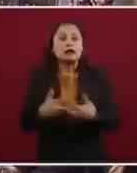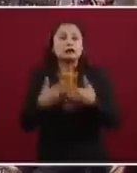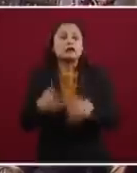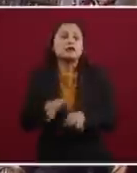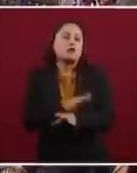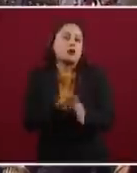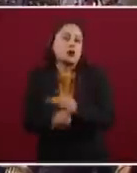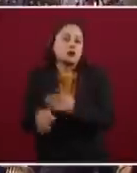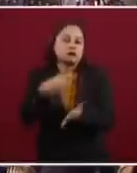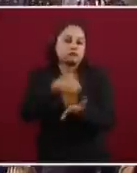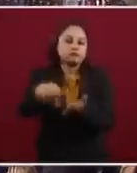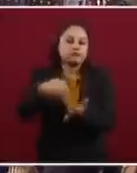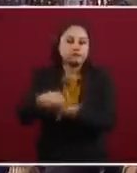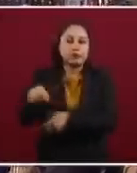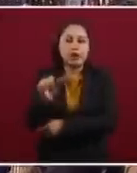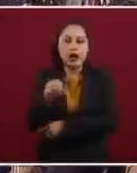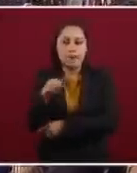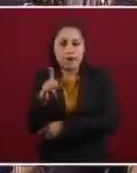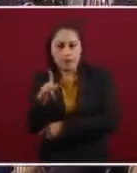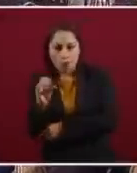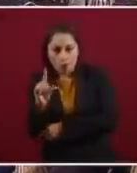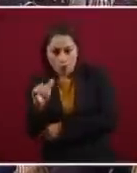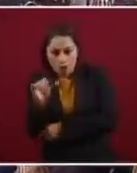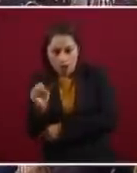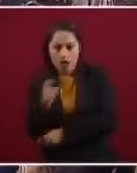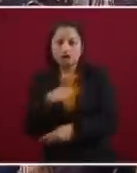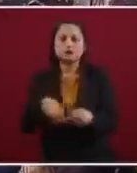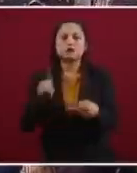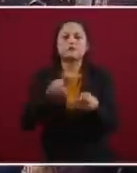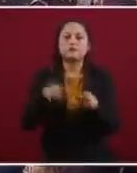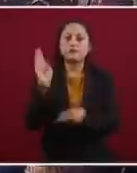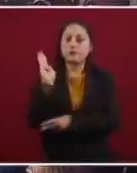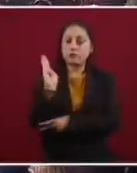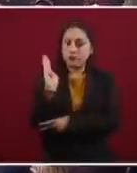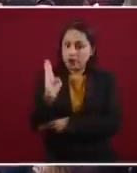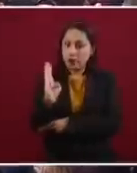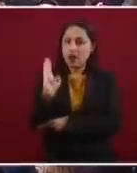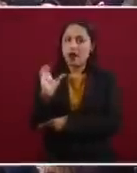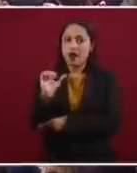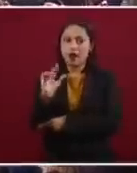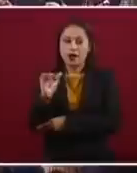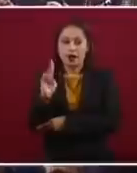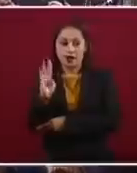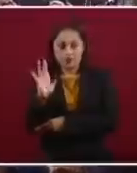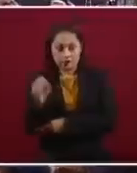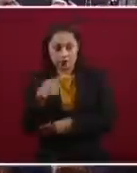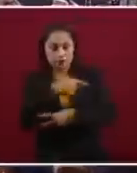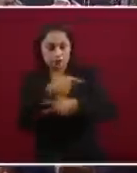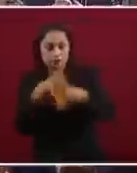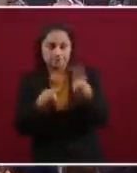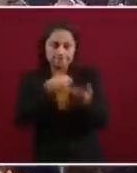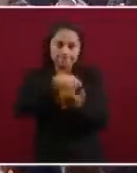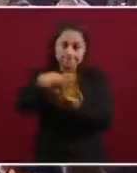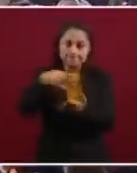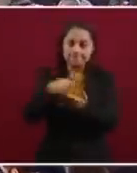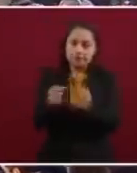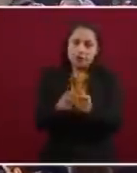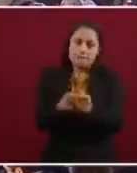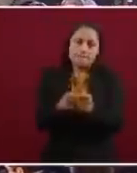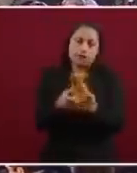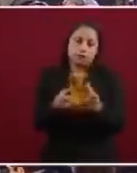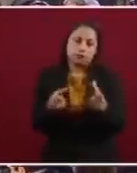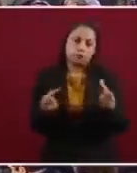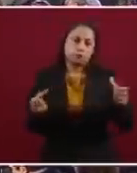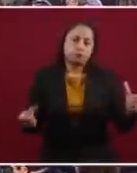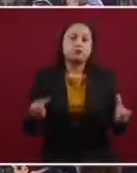las amapolas y las cannabis la marihuana y creció muy aceleradamente